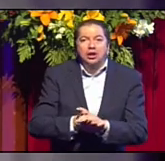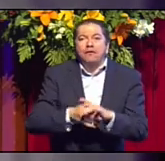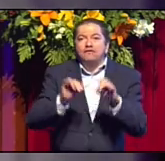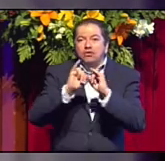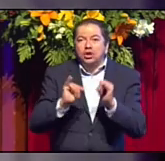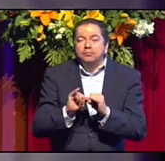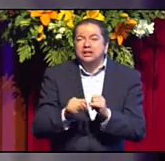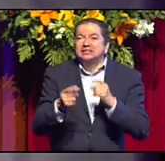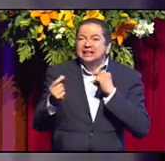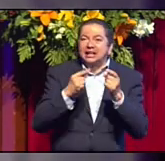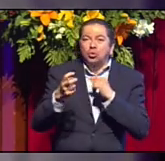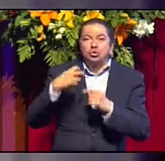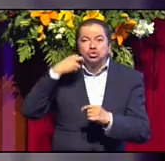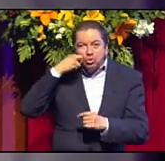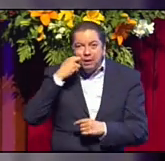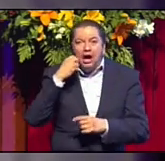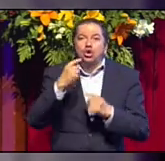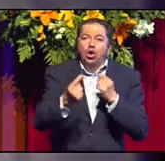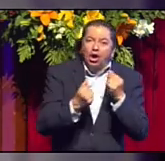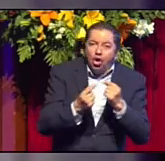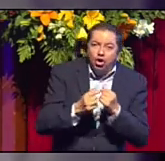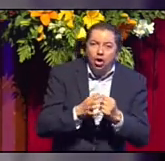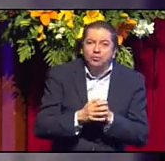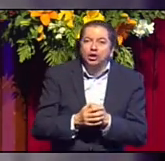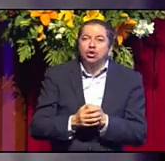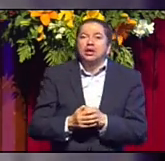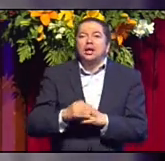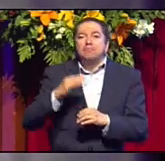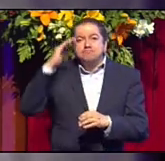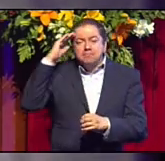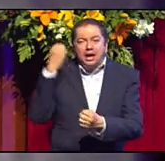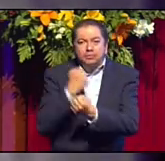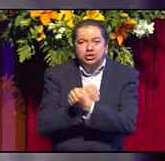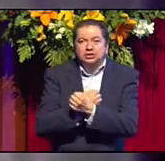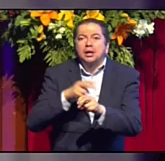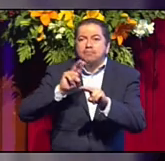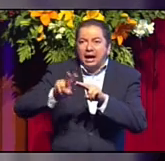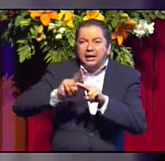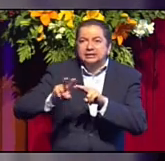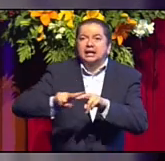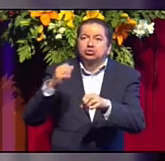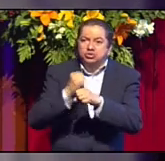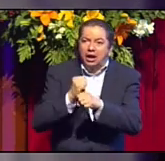recursos humanos y económicos a disposición de las policías para que hagan su trabajo.